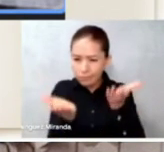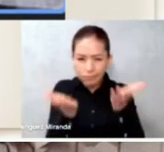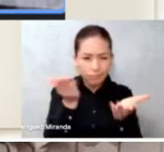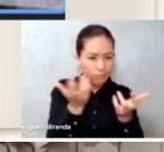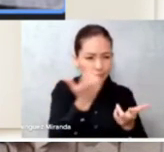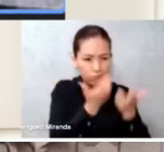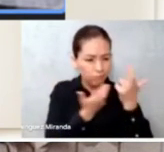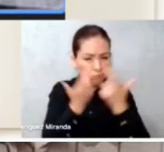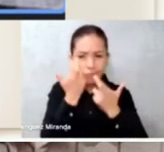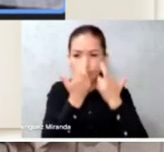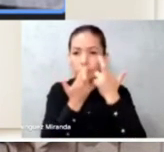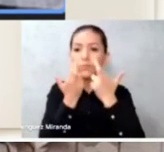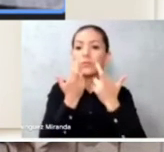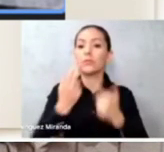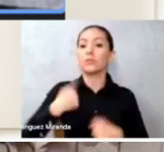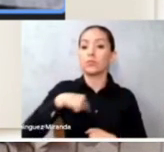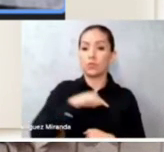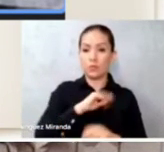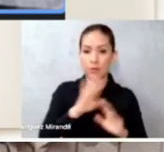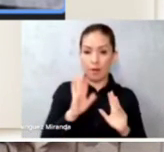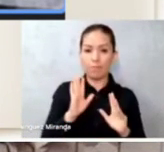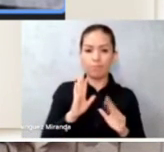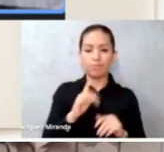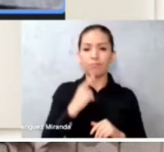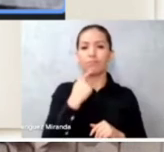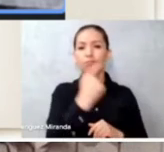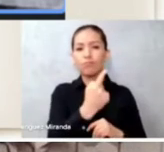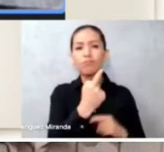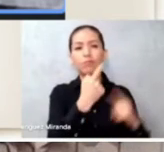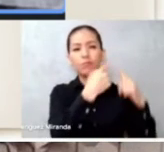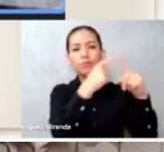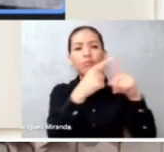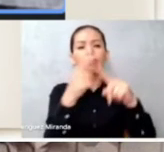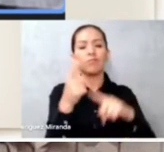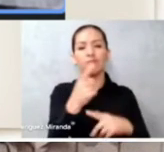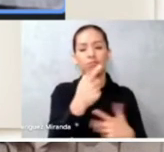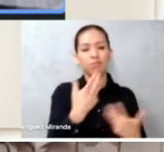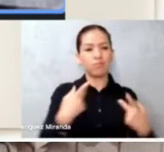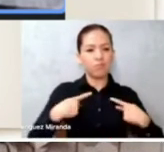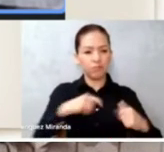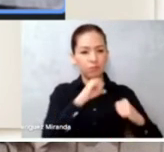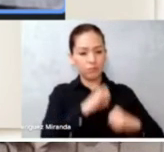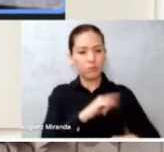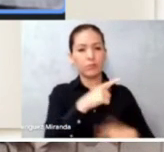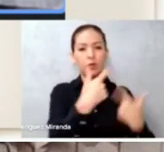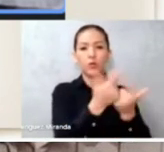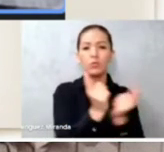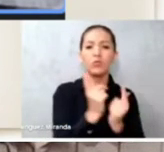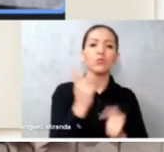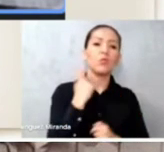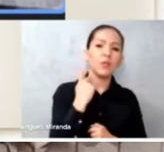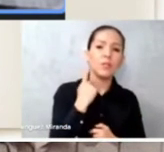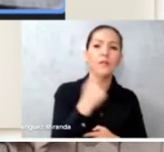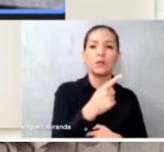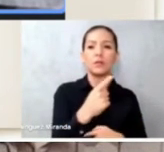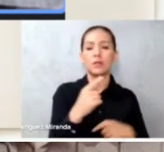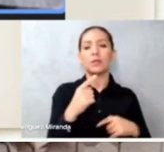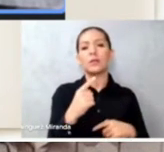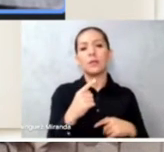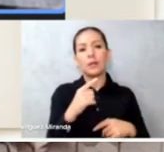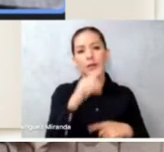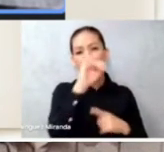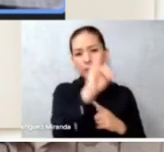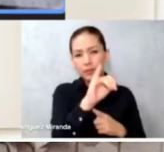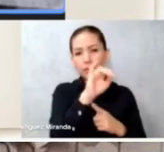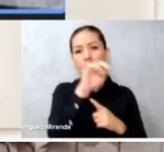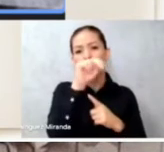Mandamos requerimientos a distintas autoridades como asambleas municipales, partidos políticos, Instituto Nacional Electoral y